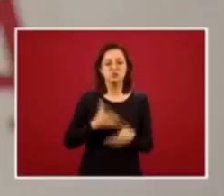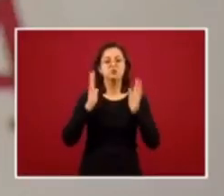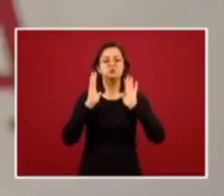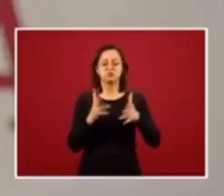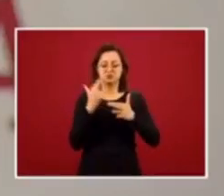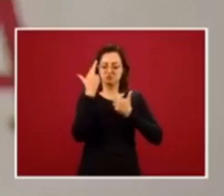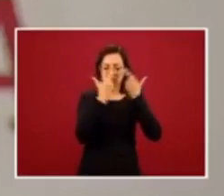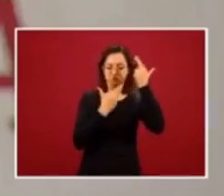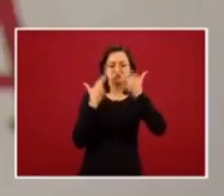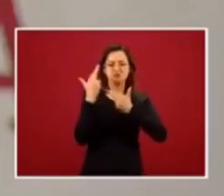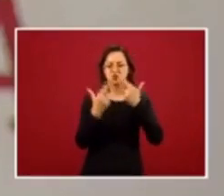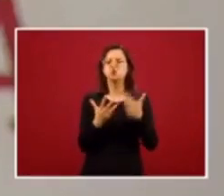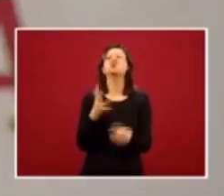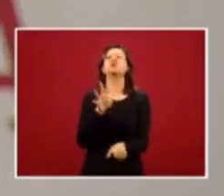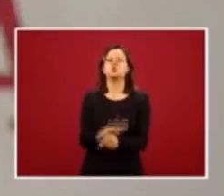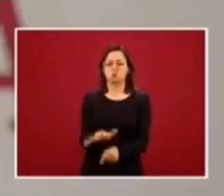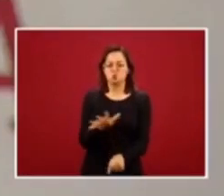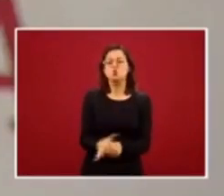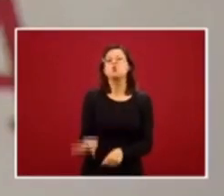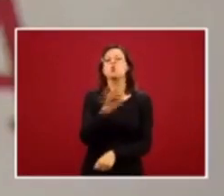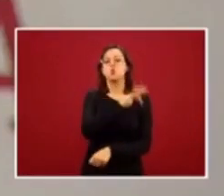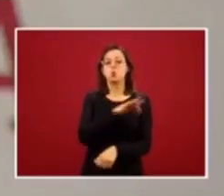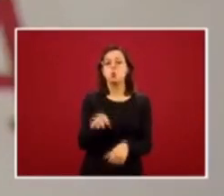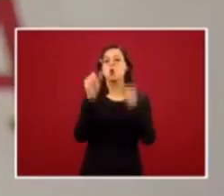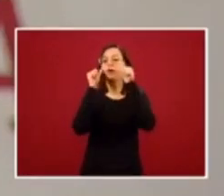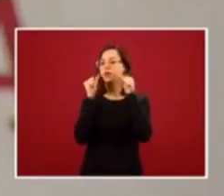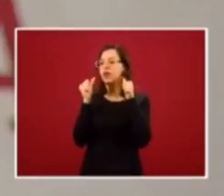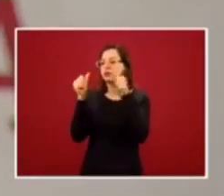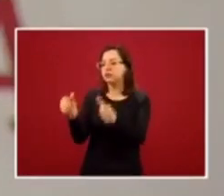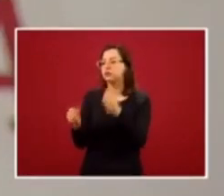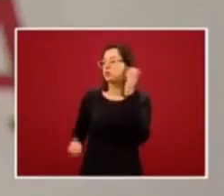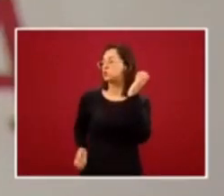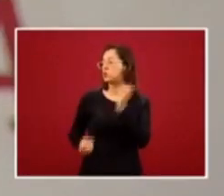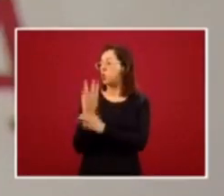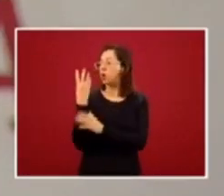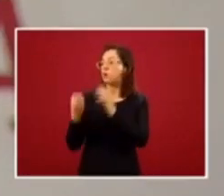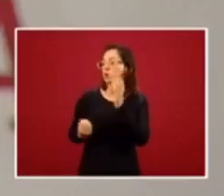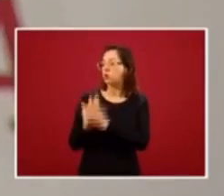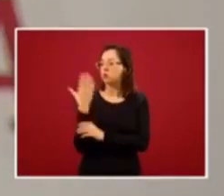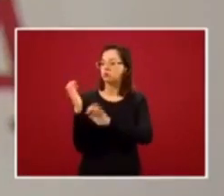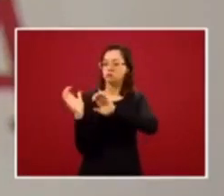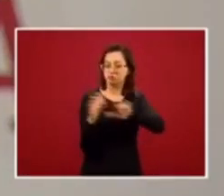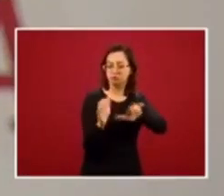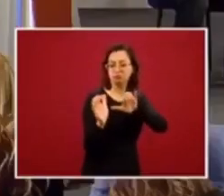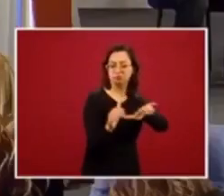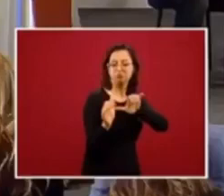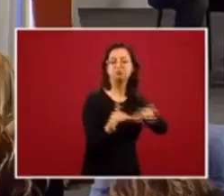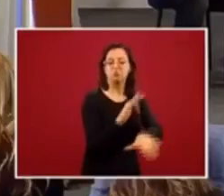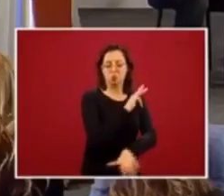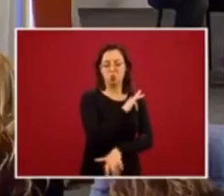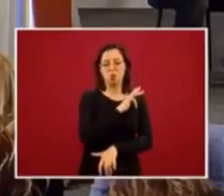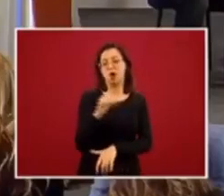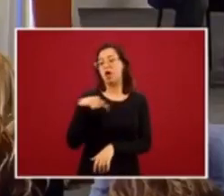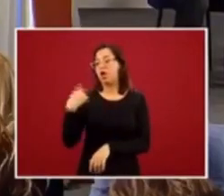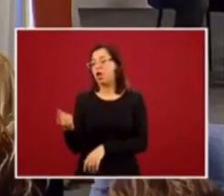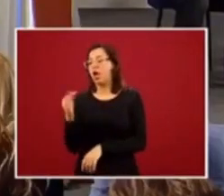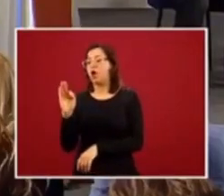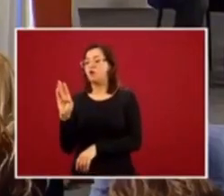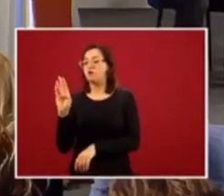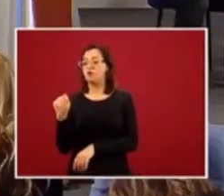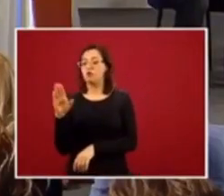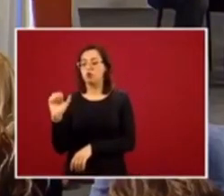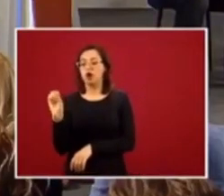de que tienen la capacidad para atender nuevos casos fucam atendía cerca de 1000